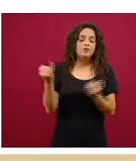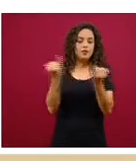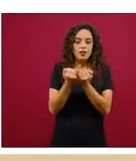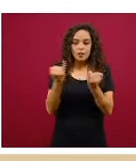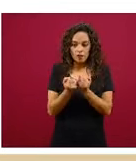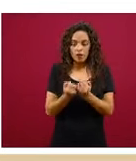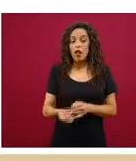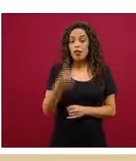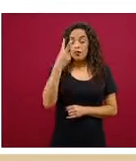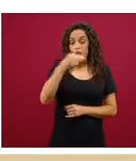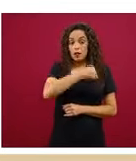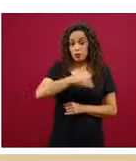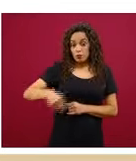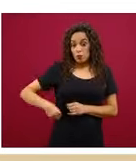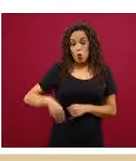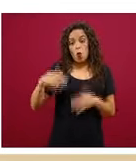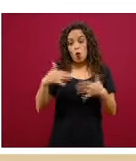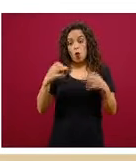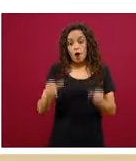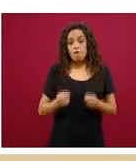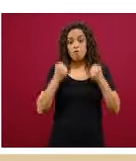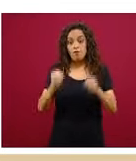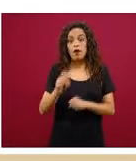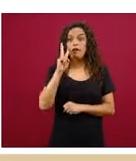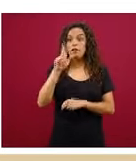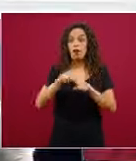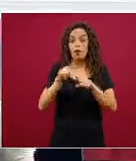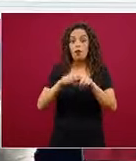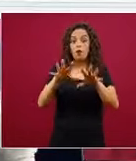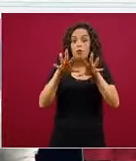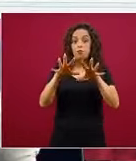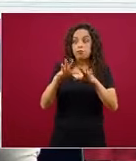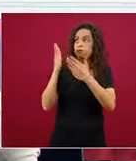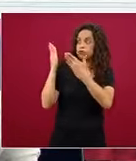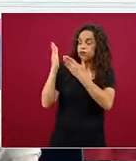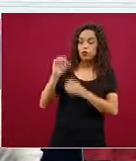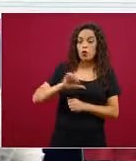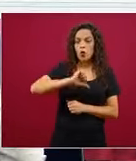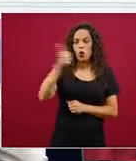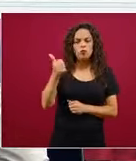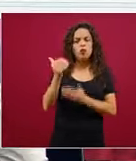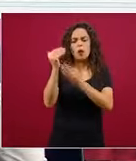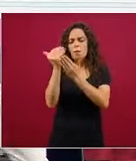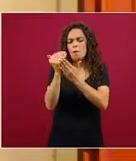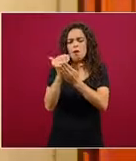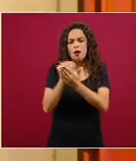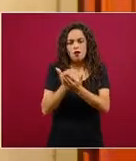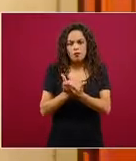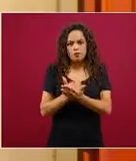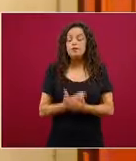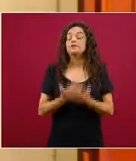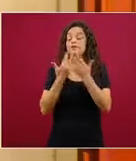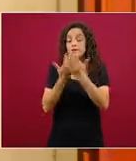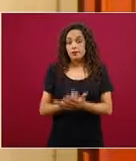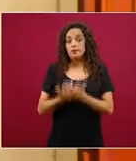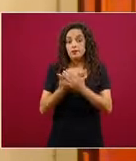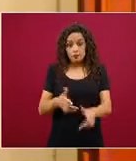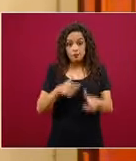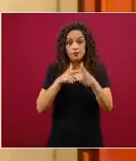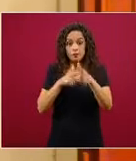una intensidad importante, todos los demás estarían ya con una intensidad baja. Vamos a estar muy expectantes para ver cómo